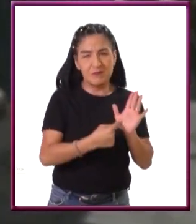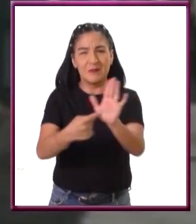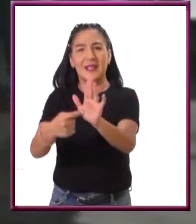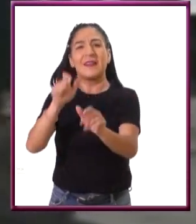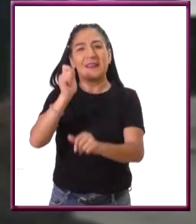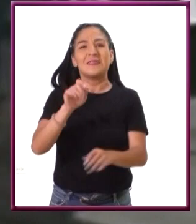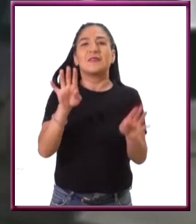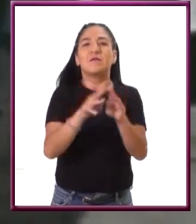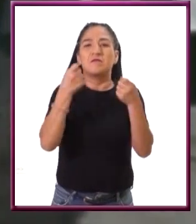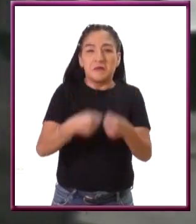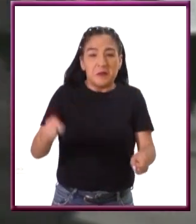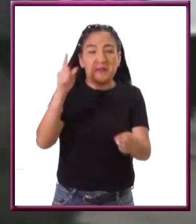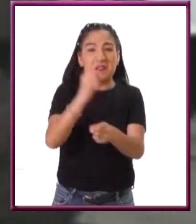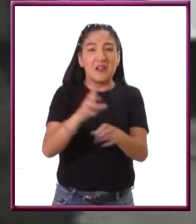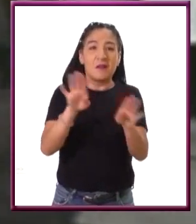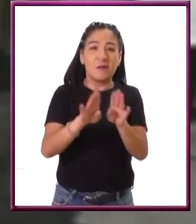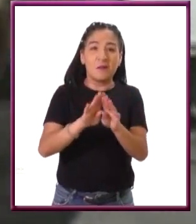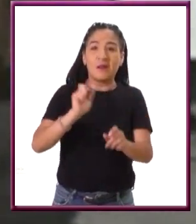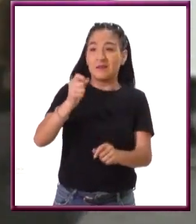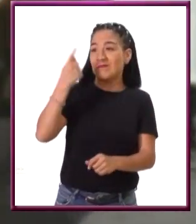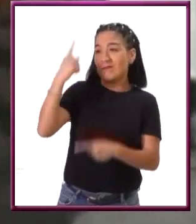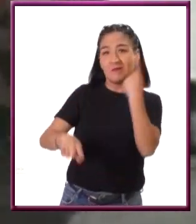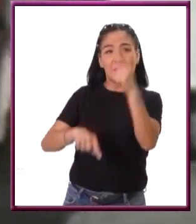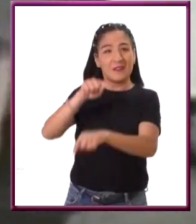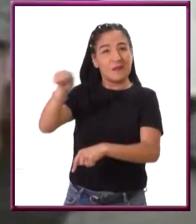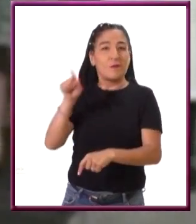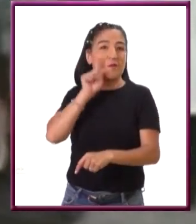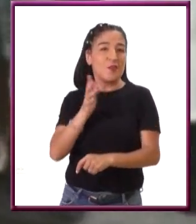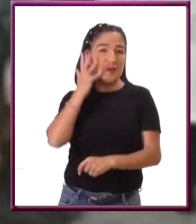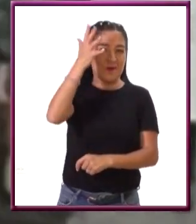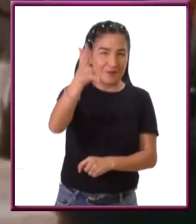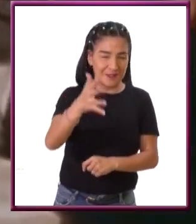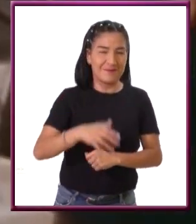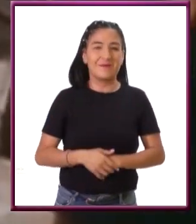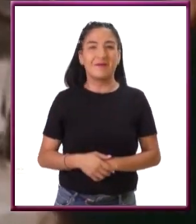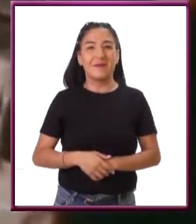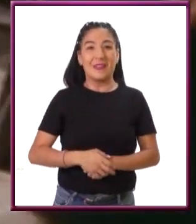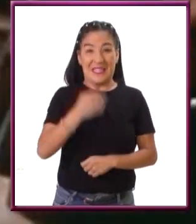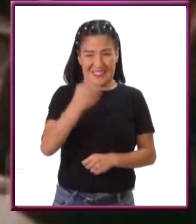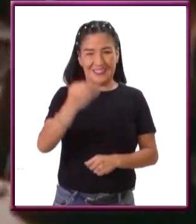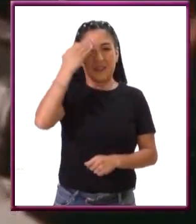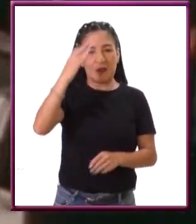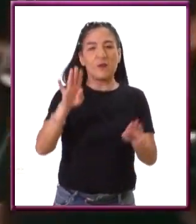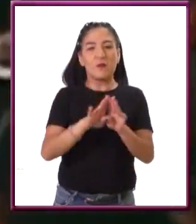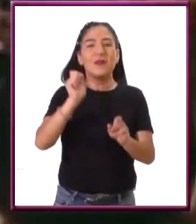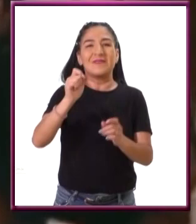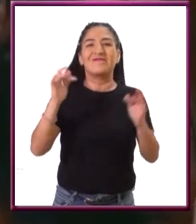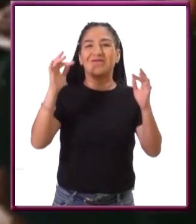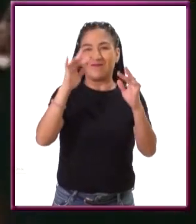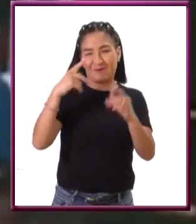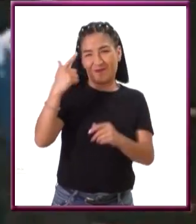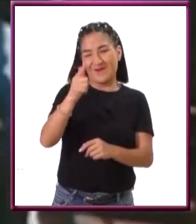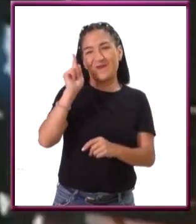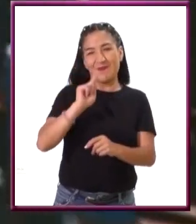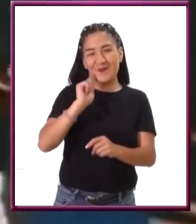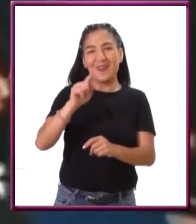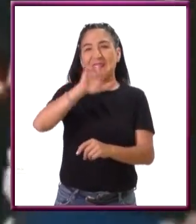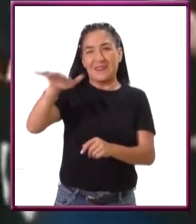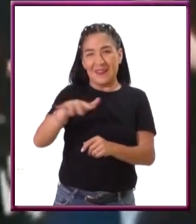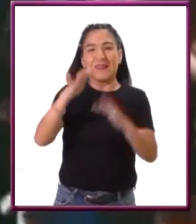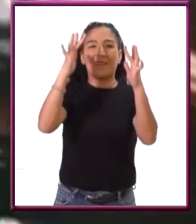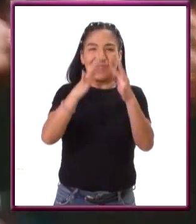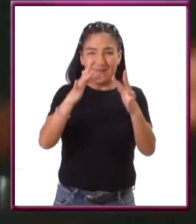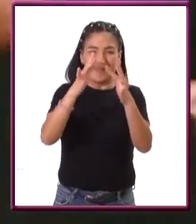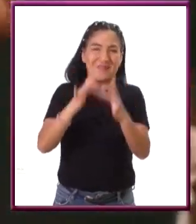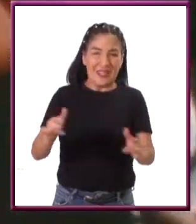ni la sociedad deben determinar el destino de las mujeres. Durante esta época, las feministas francesas se rebelan contra